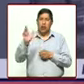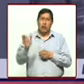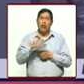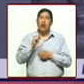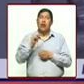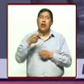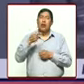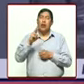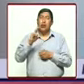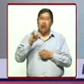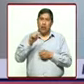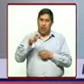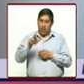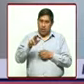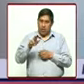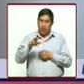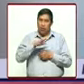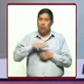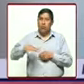el municipio de La Sunta.